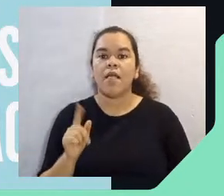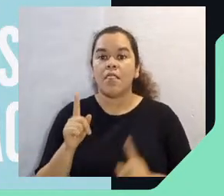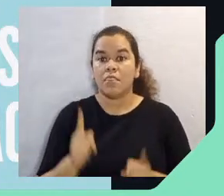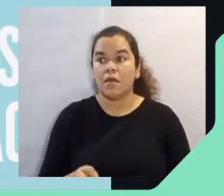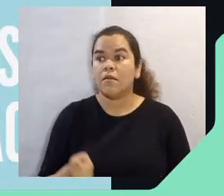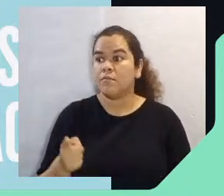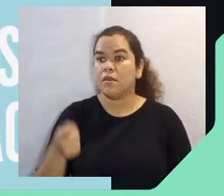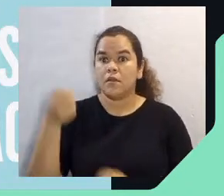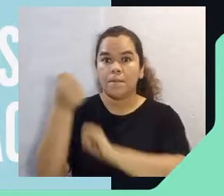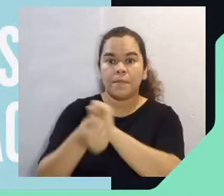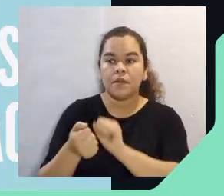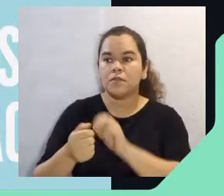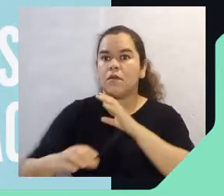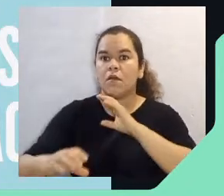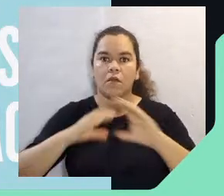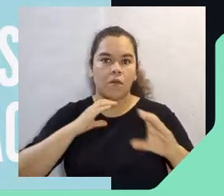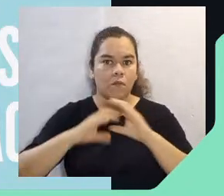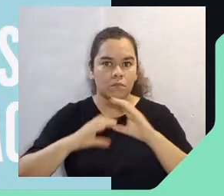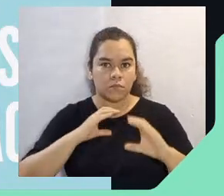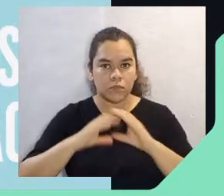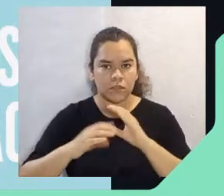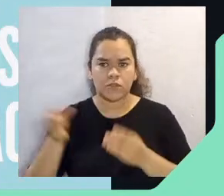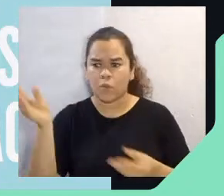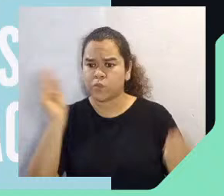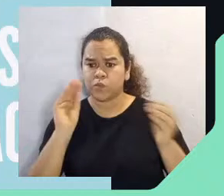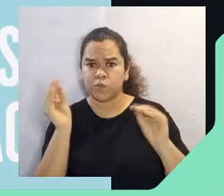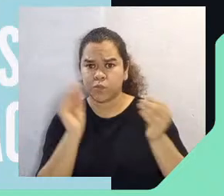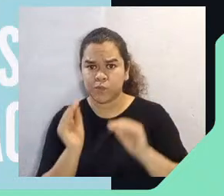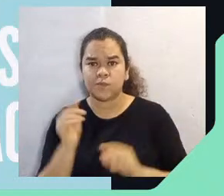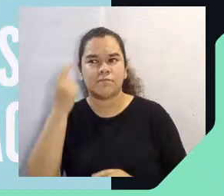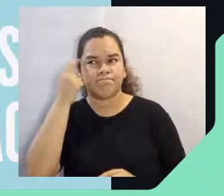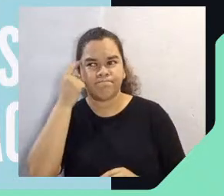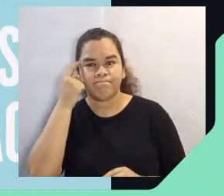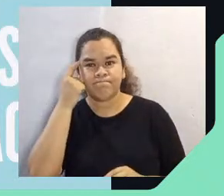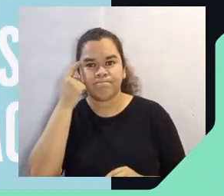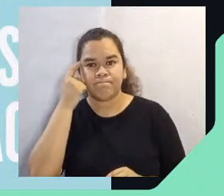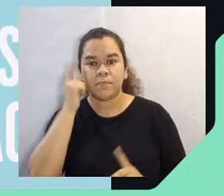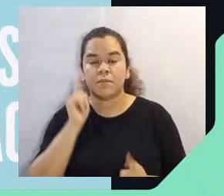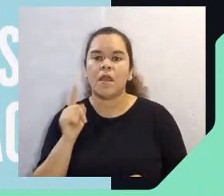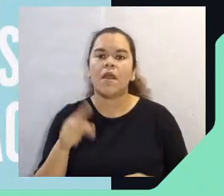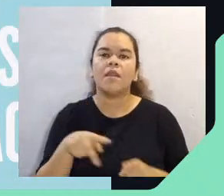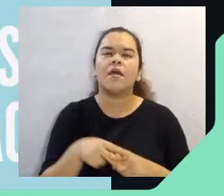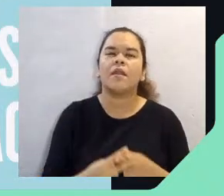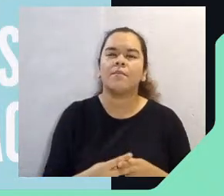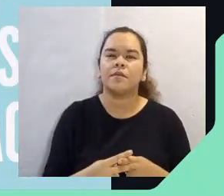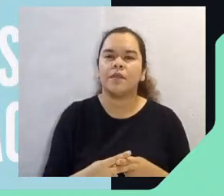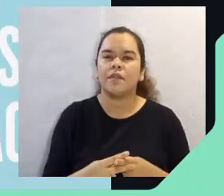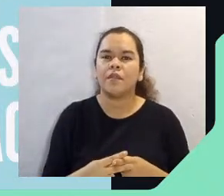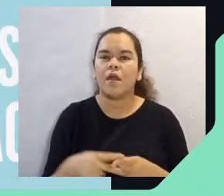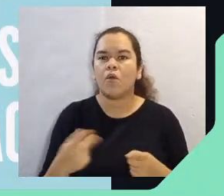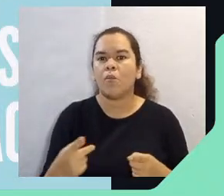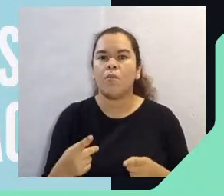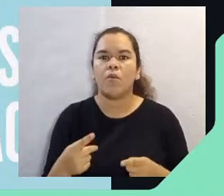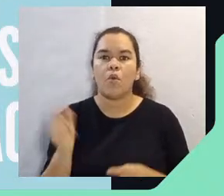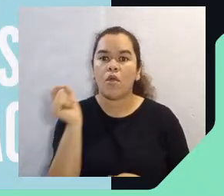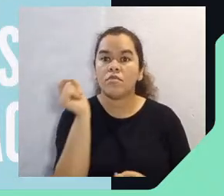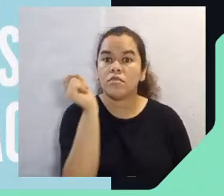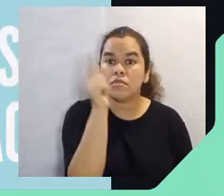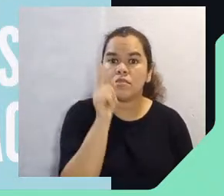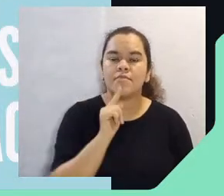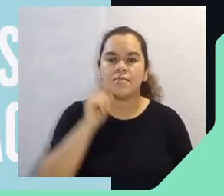de comunicación en línea, usaron herramientas como Slack, Telegram,